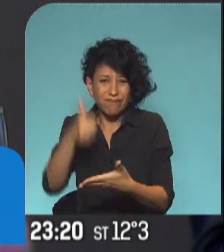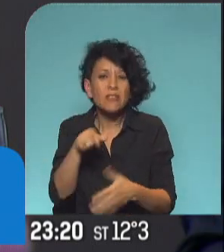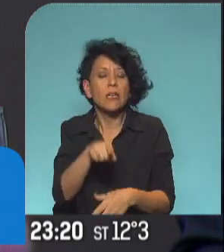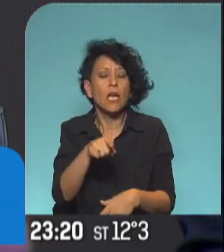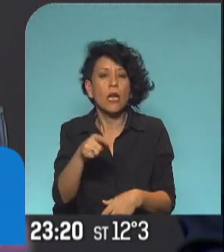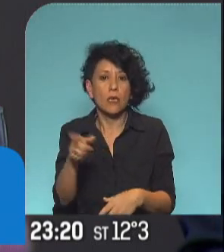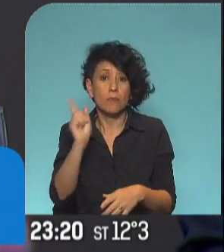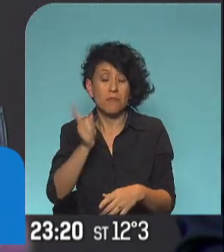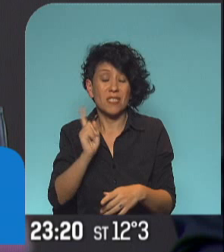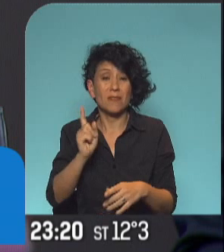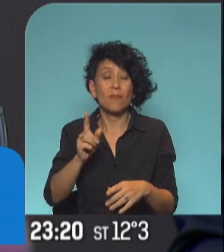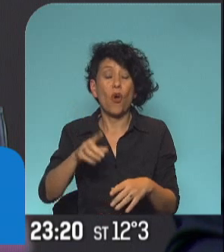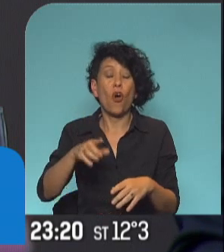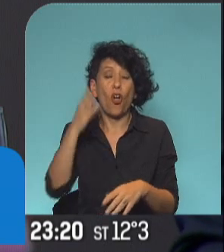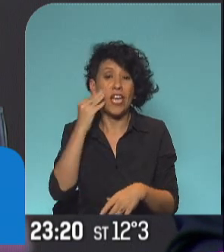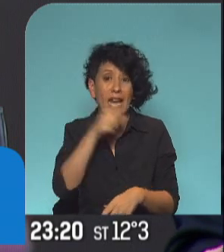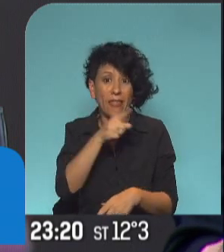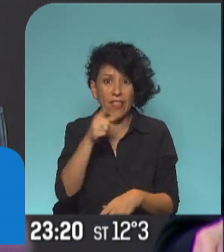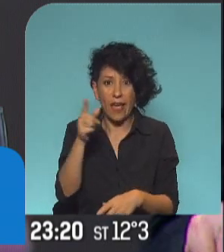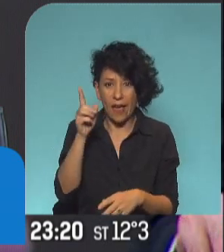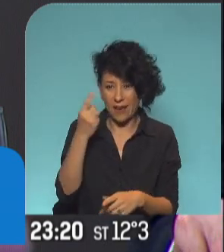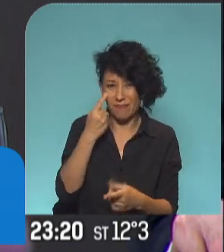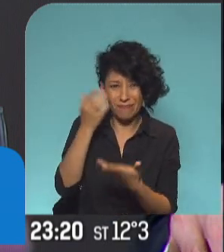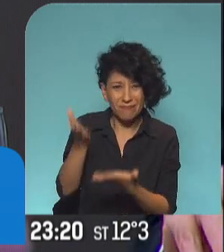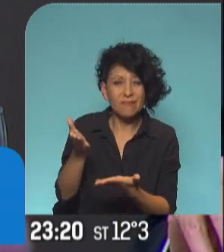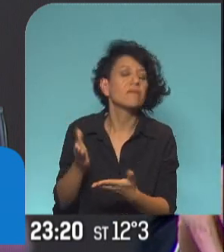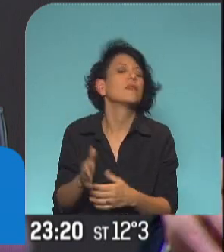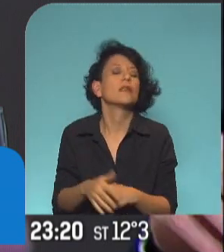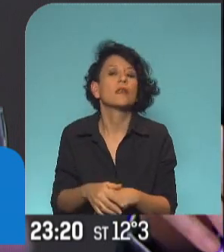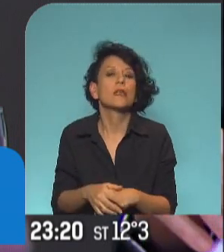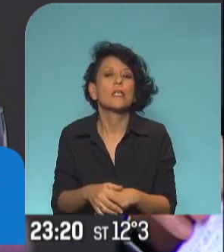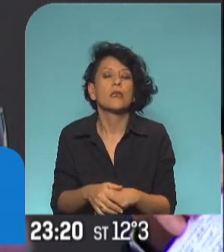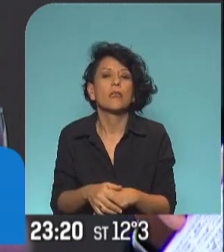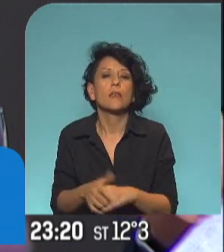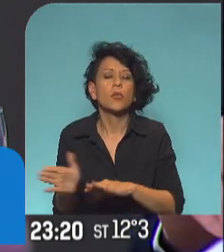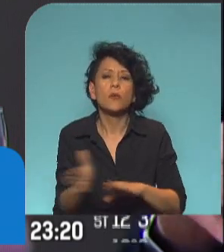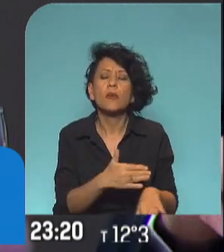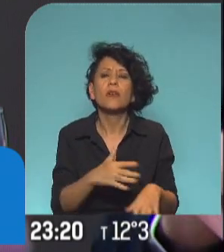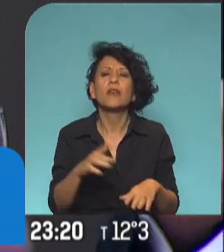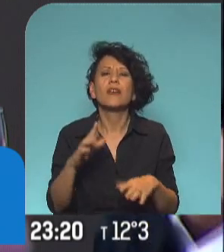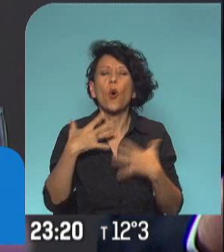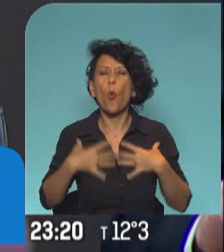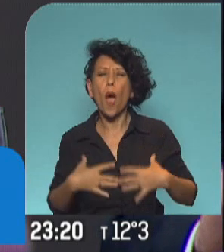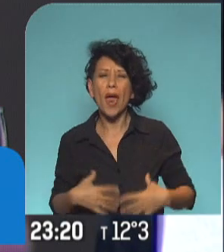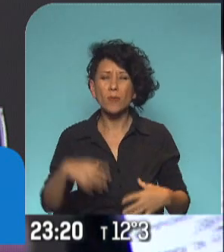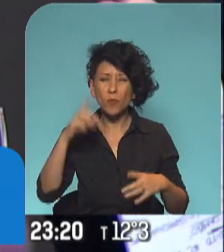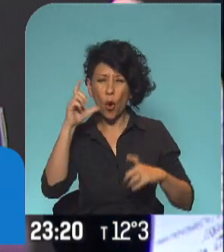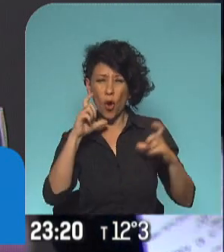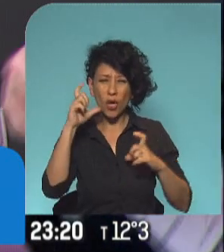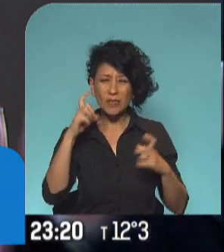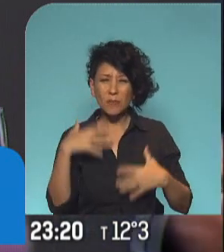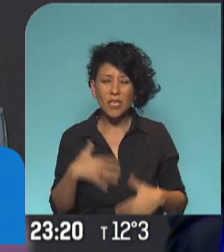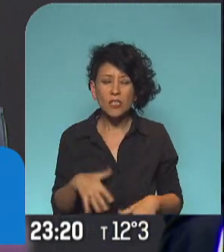por los propios ingleses, ¿no? Pero más allá de eso, el lenguaje corporal de ellos cuando se tocó el